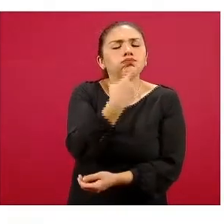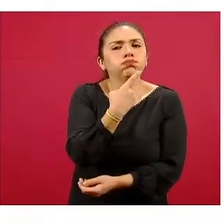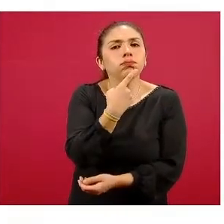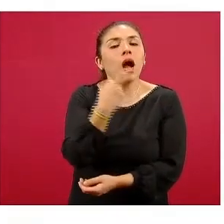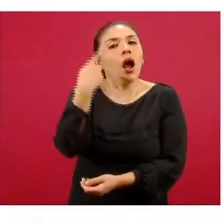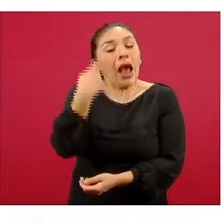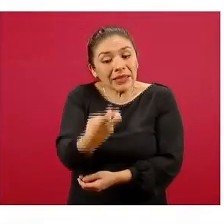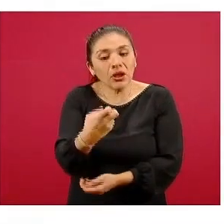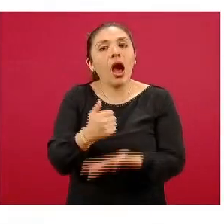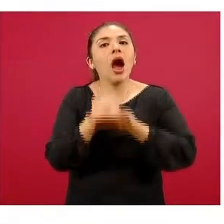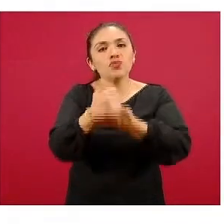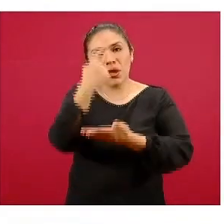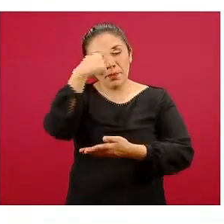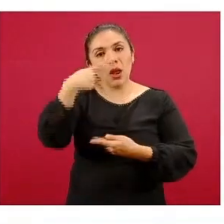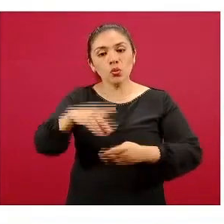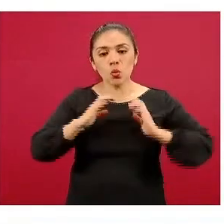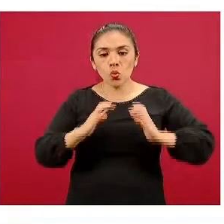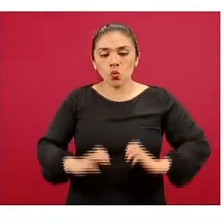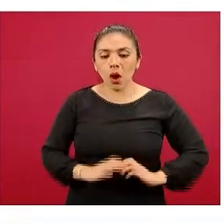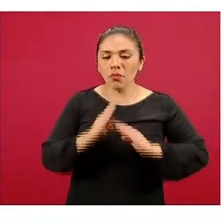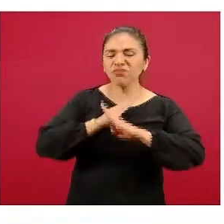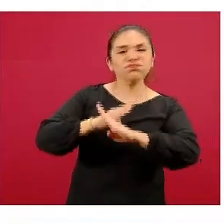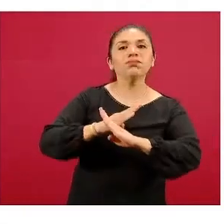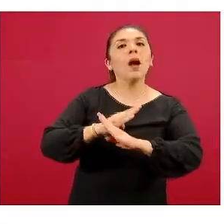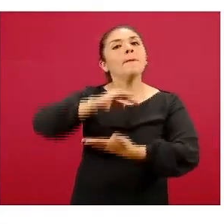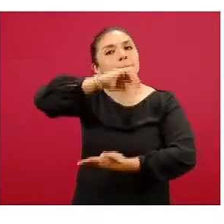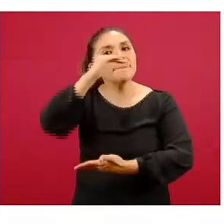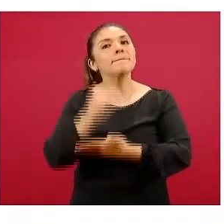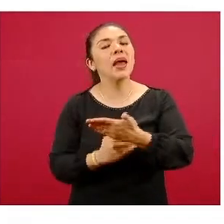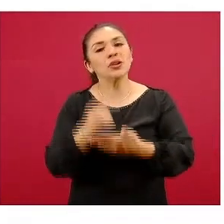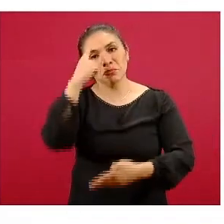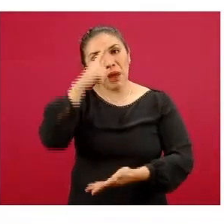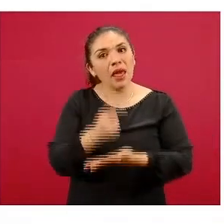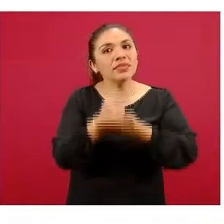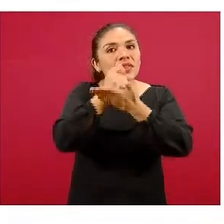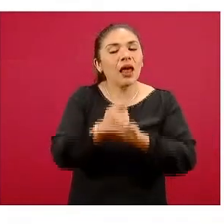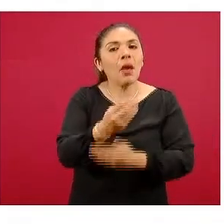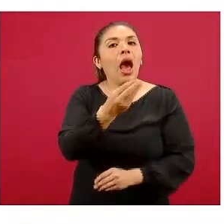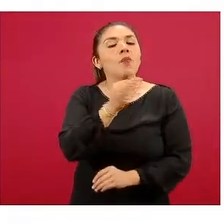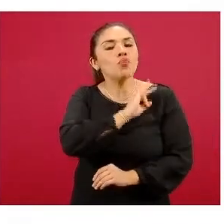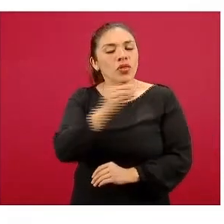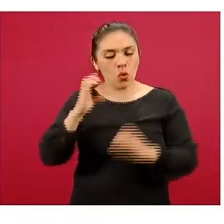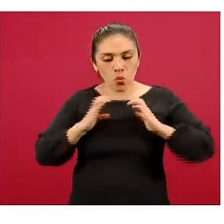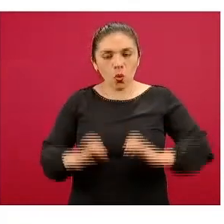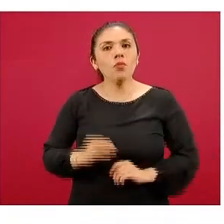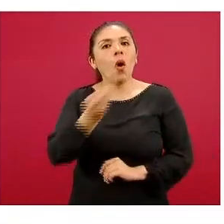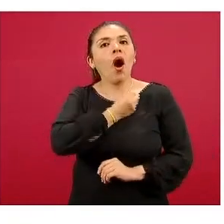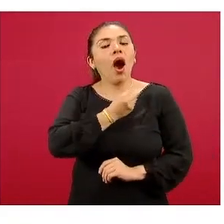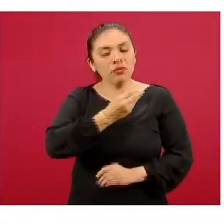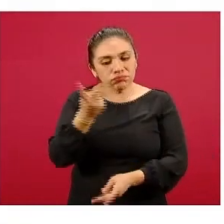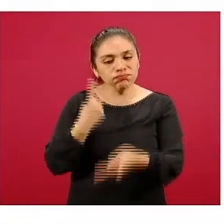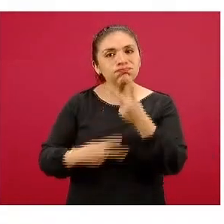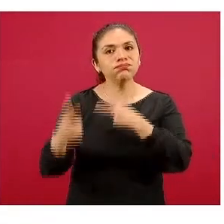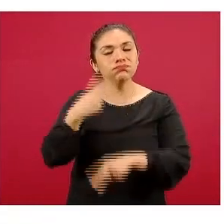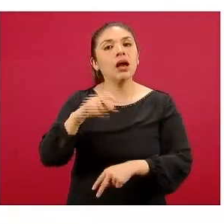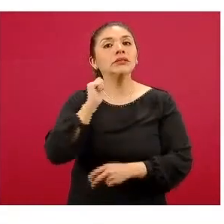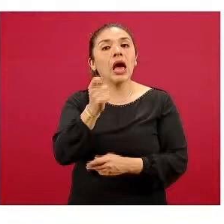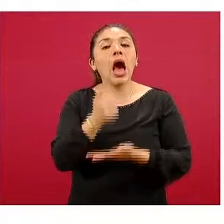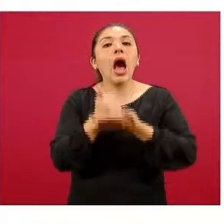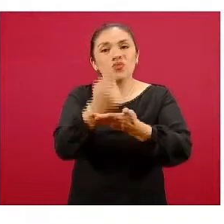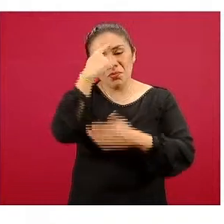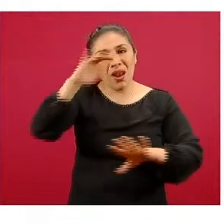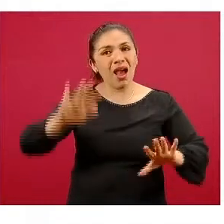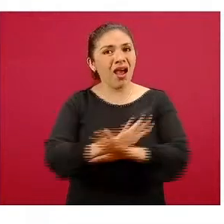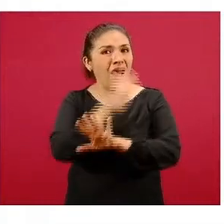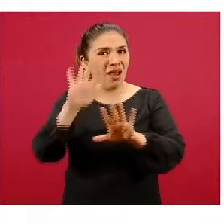se desarrolle resistencia asociada al tratamiento, porque es un virus que tiende a cambiar mucho,